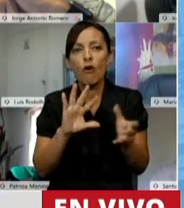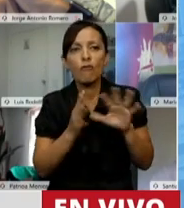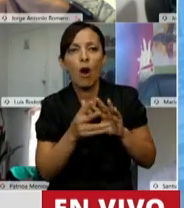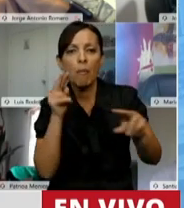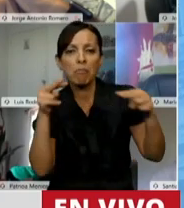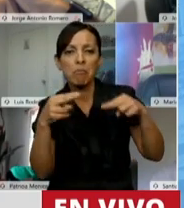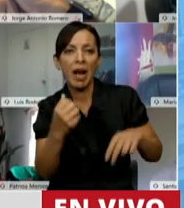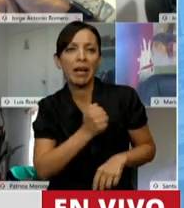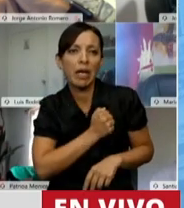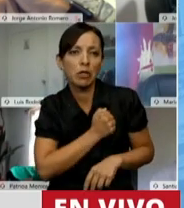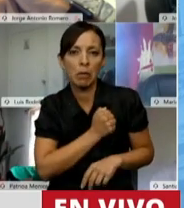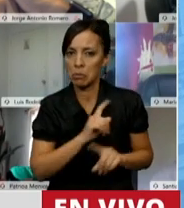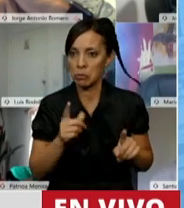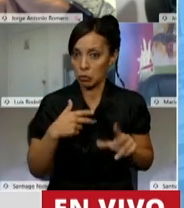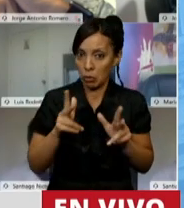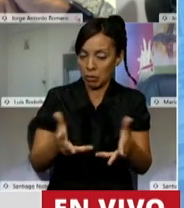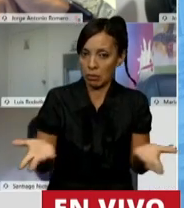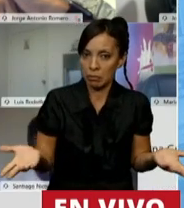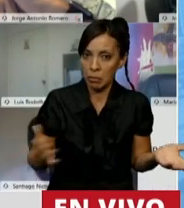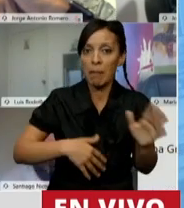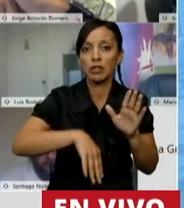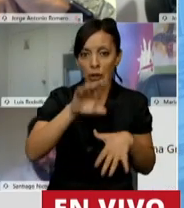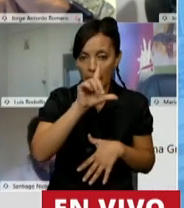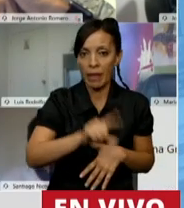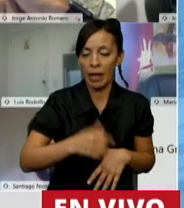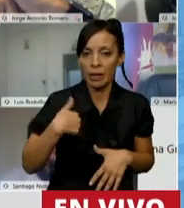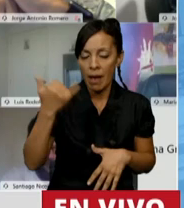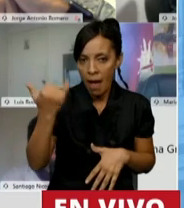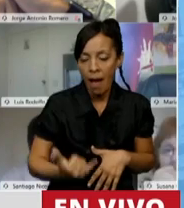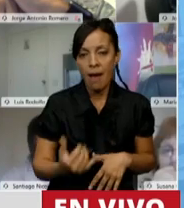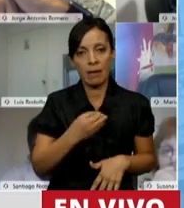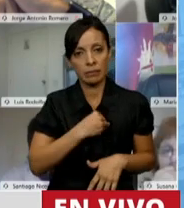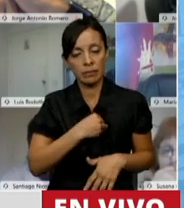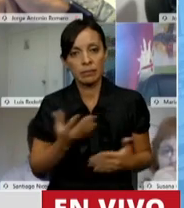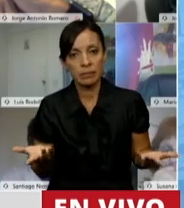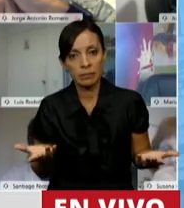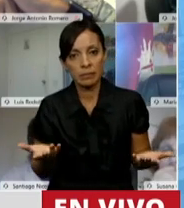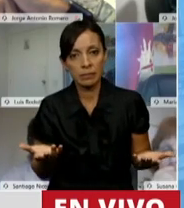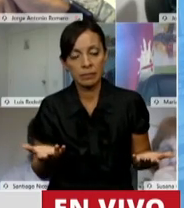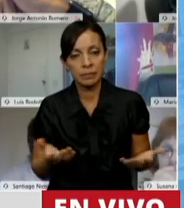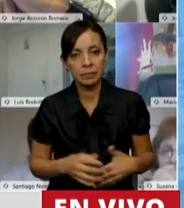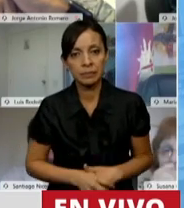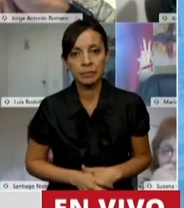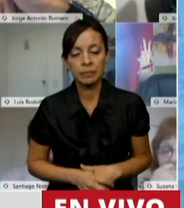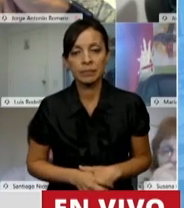perspectiva religiosa, yo les digo, la mayoría argentina es religioso y es cristiano.